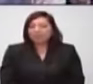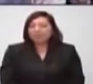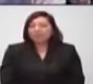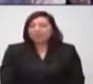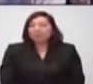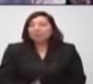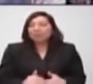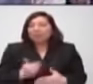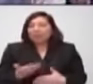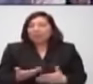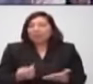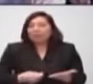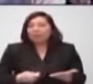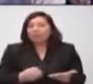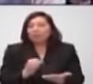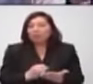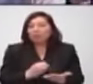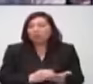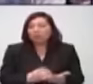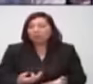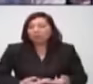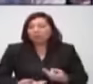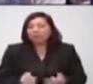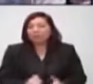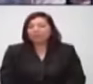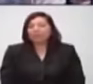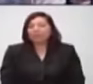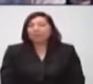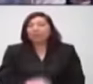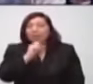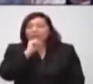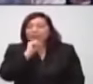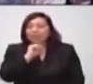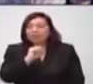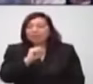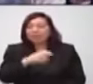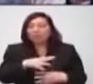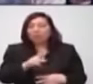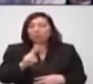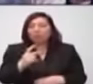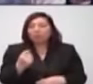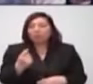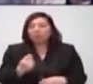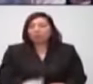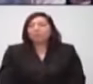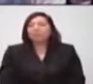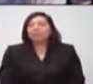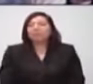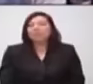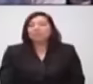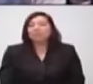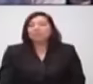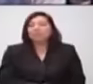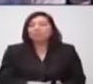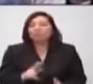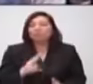Los hechos posteriores a la firma del contrato fueron el cierre financiero que se logra en julio del 2011, el EDI se aprueba